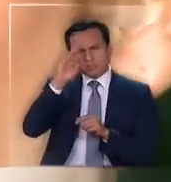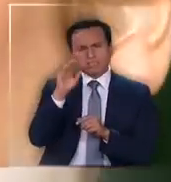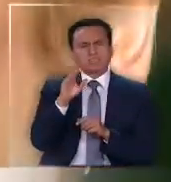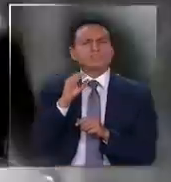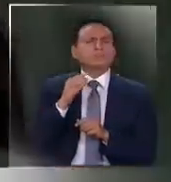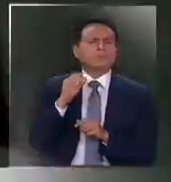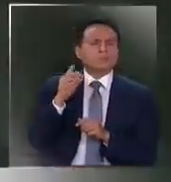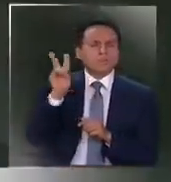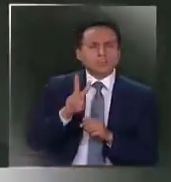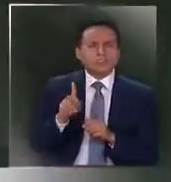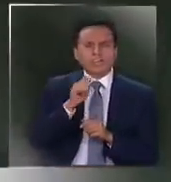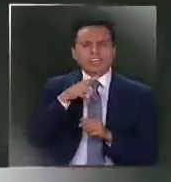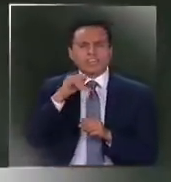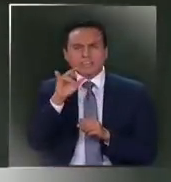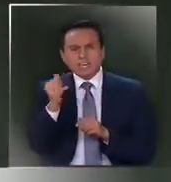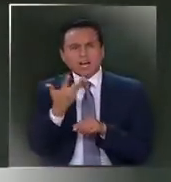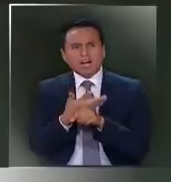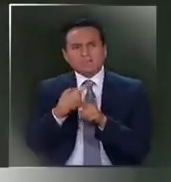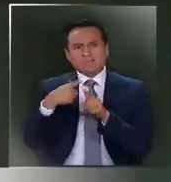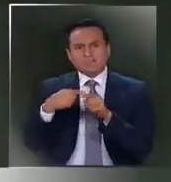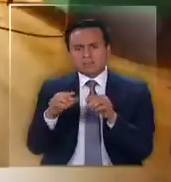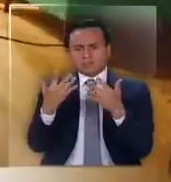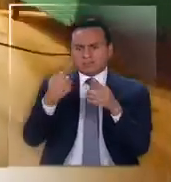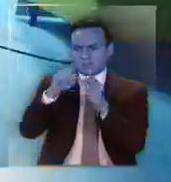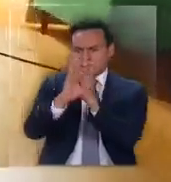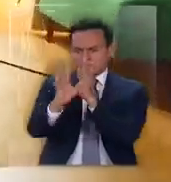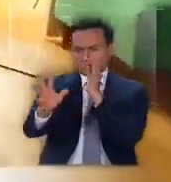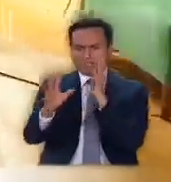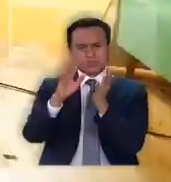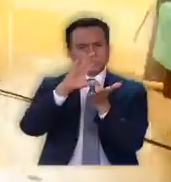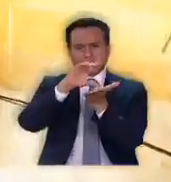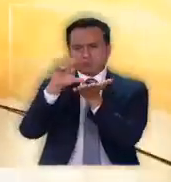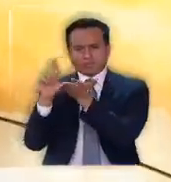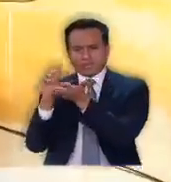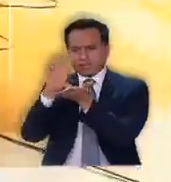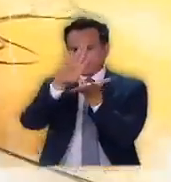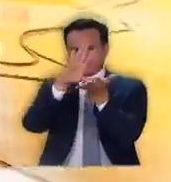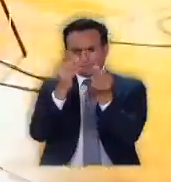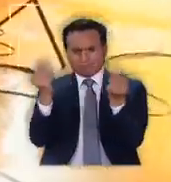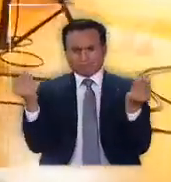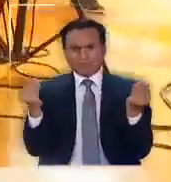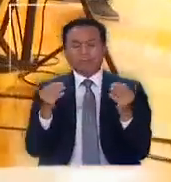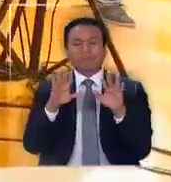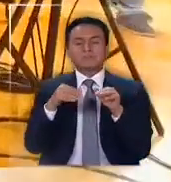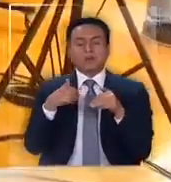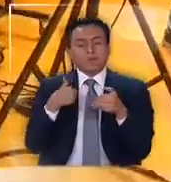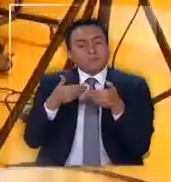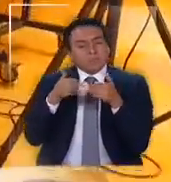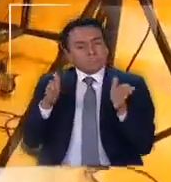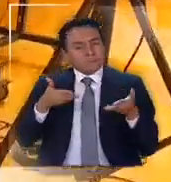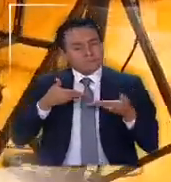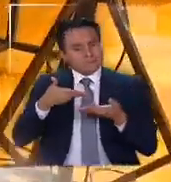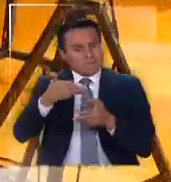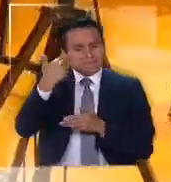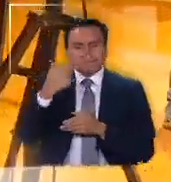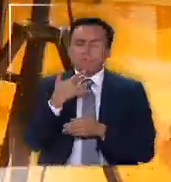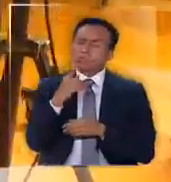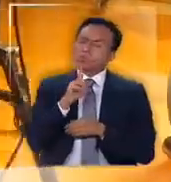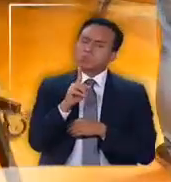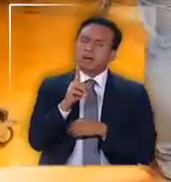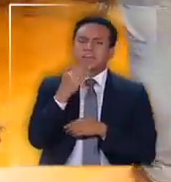Tahití, hay de todo un poco. Me acuerdo que en el casting nos sorprendimos con gente de todos lados. Y así como me abrieron las puertas a mí, ¿por qué